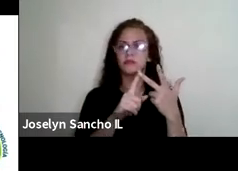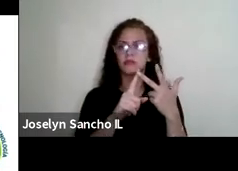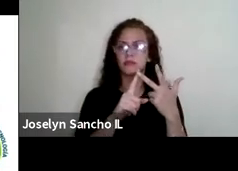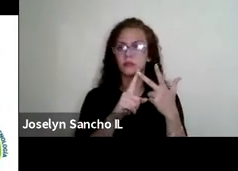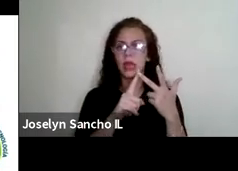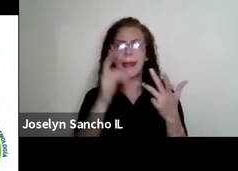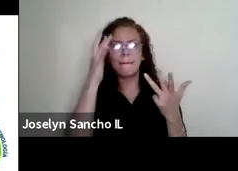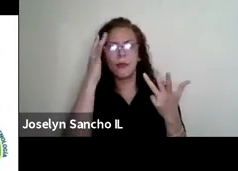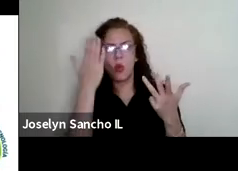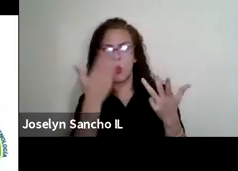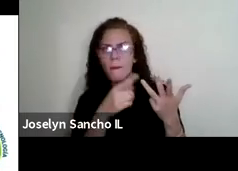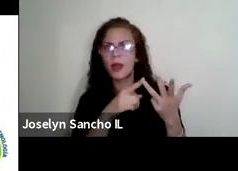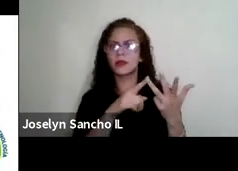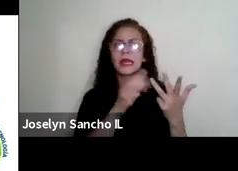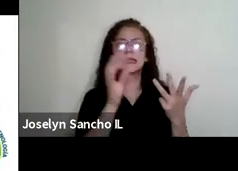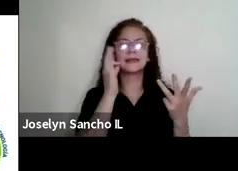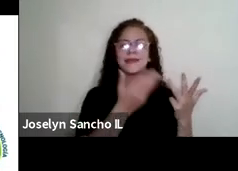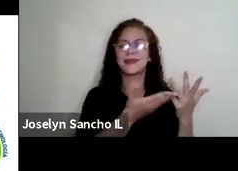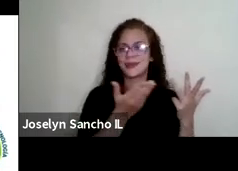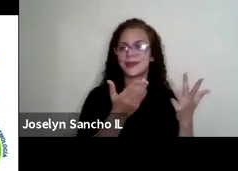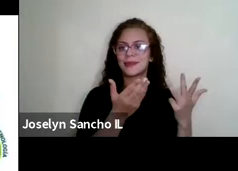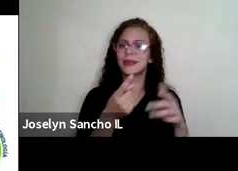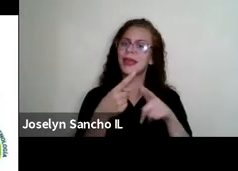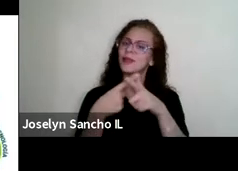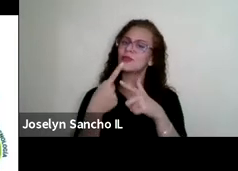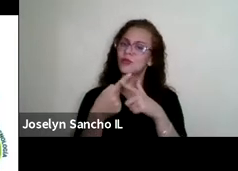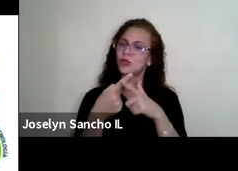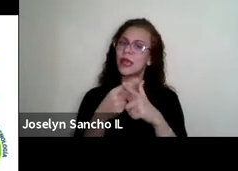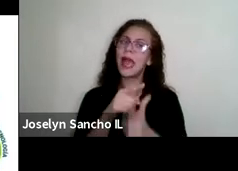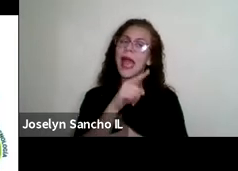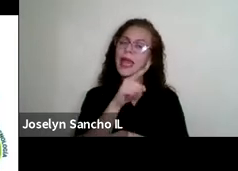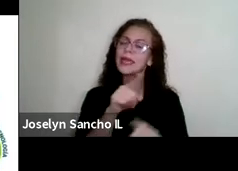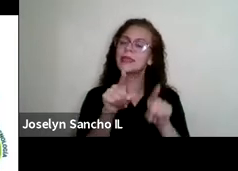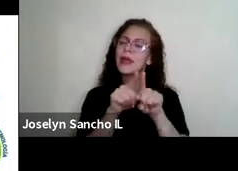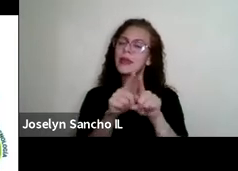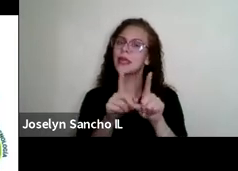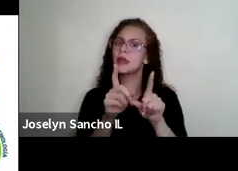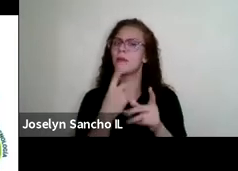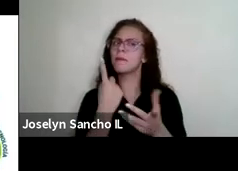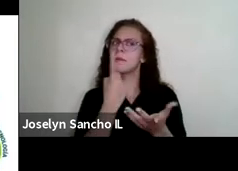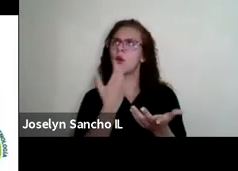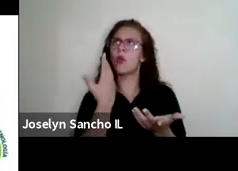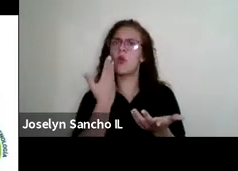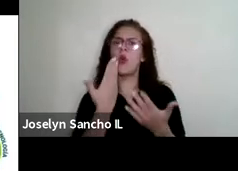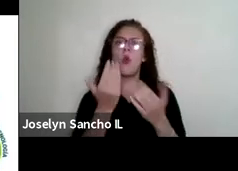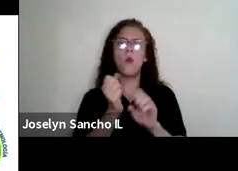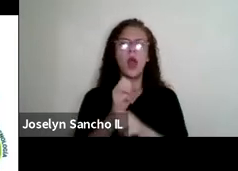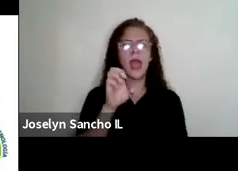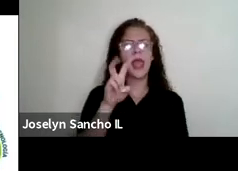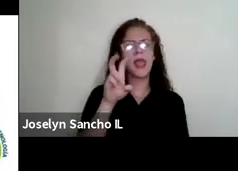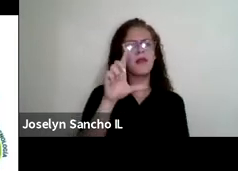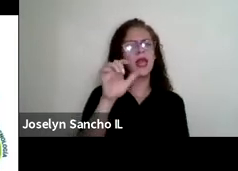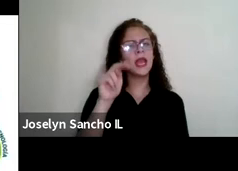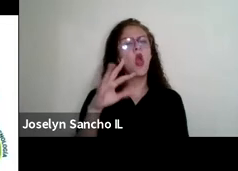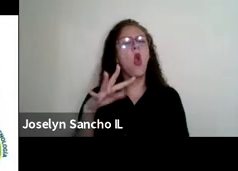las preocupaciones de las niñas. Entonces, hay también que preguntarse, como hace Evelyn Boyd, ¿cómo es que